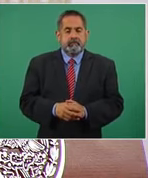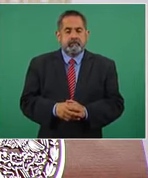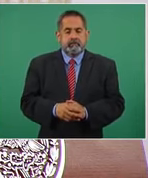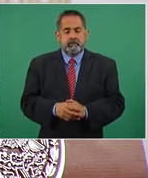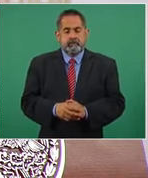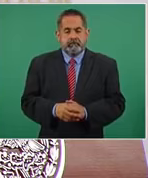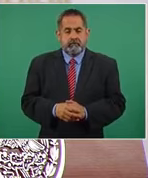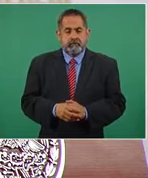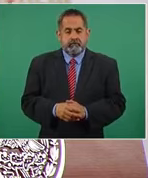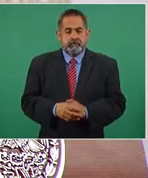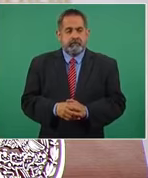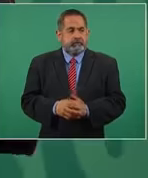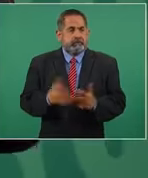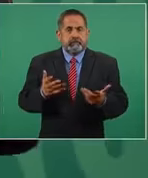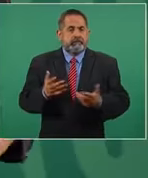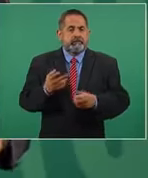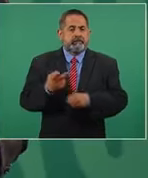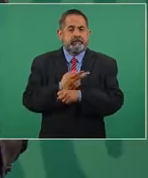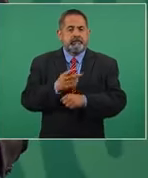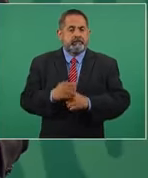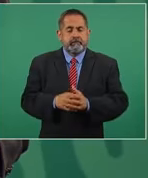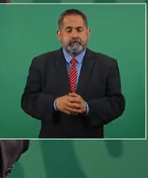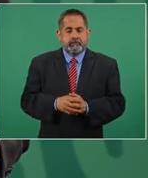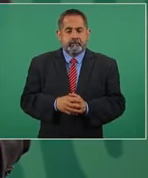pues ¿cuál es